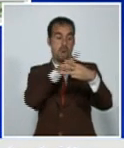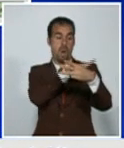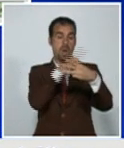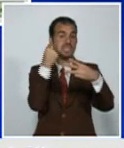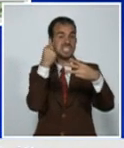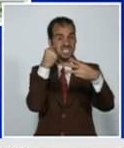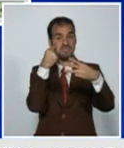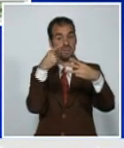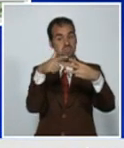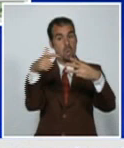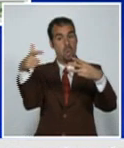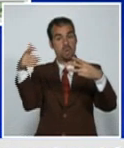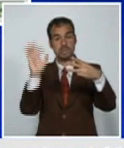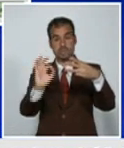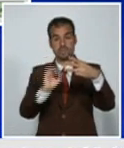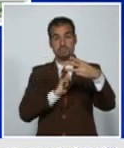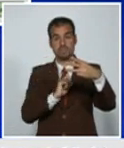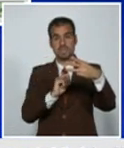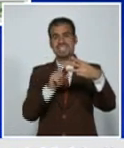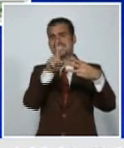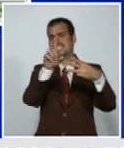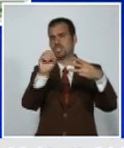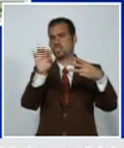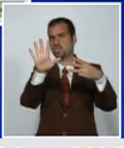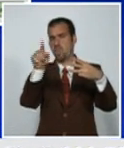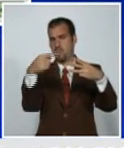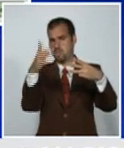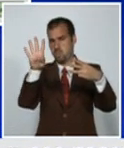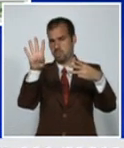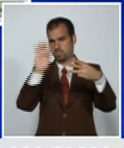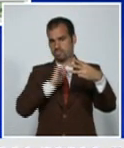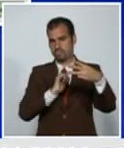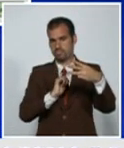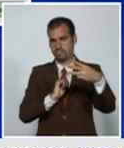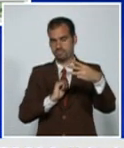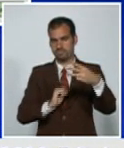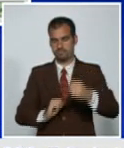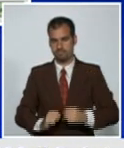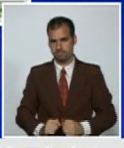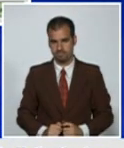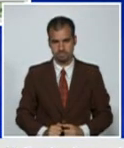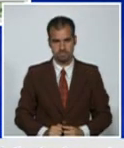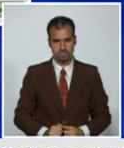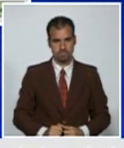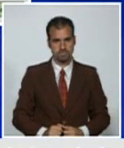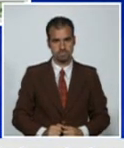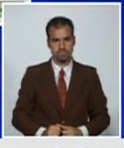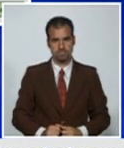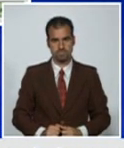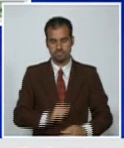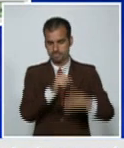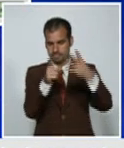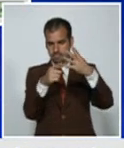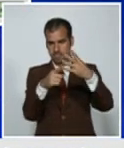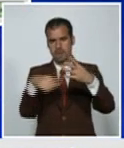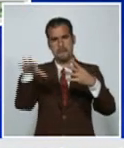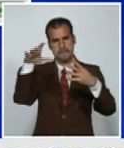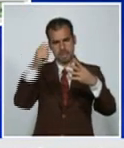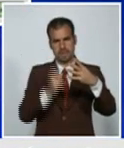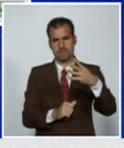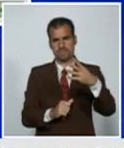de 105,4, superior a la del día de ayer. Pinar del Río le sigue en ese